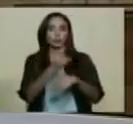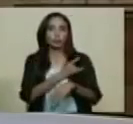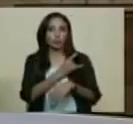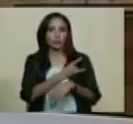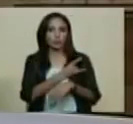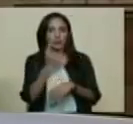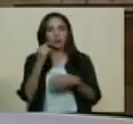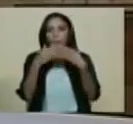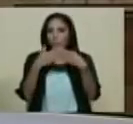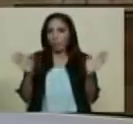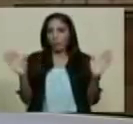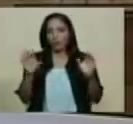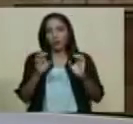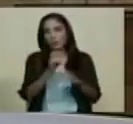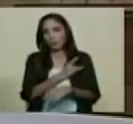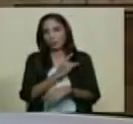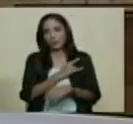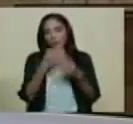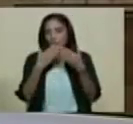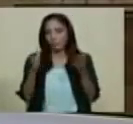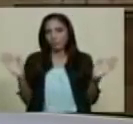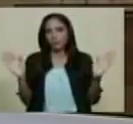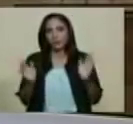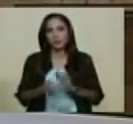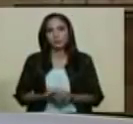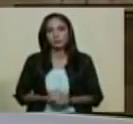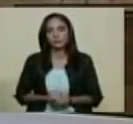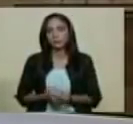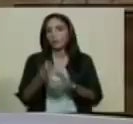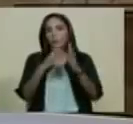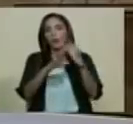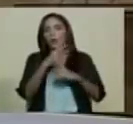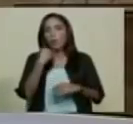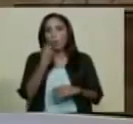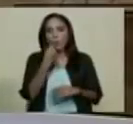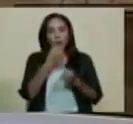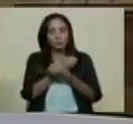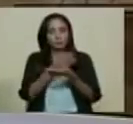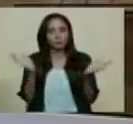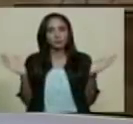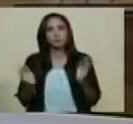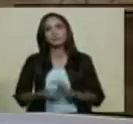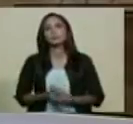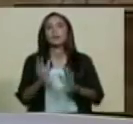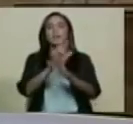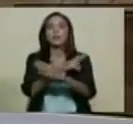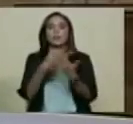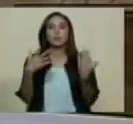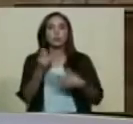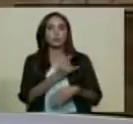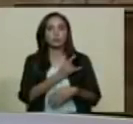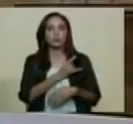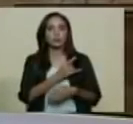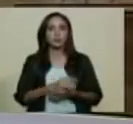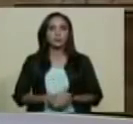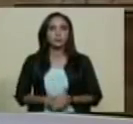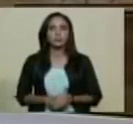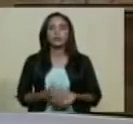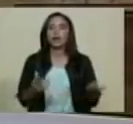universidades públicas para la juventud y para el pueblo de Venezuela. 18 universidades. Quiere decir que hemos